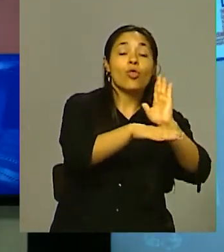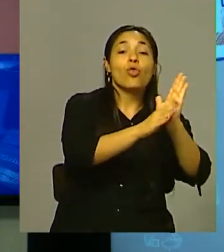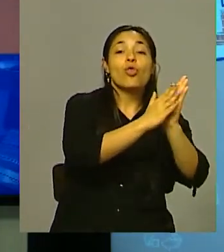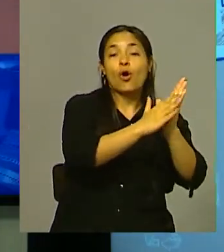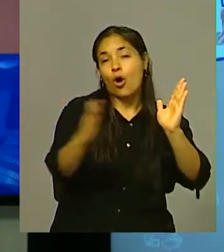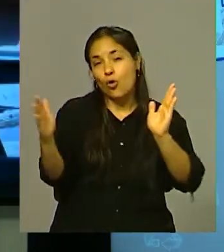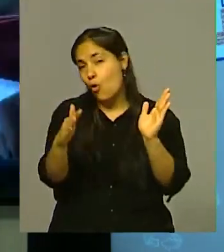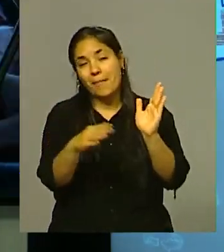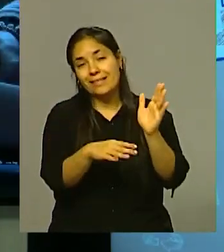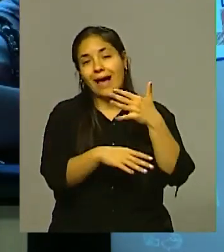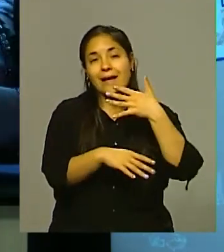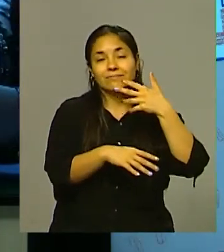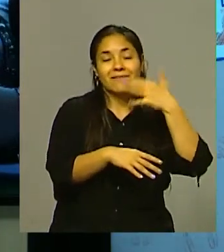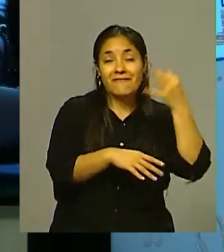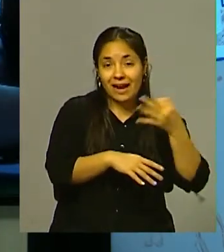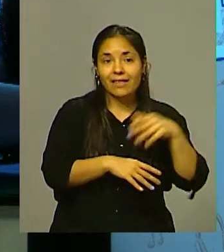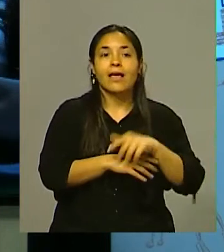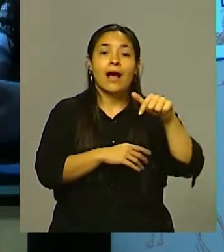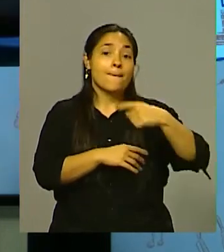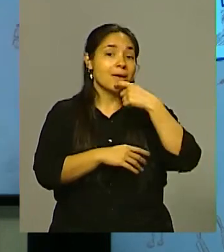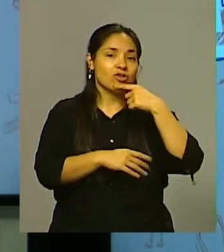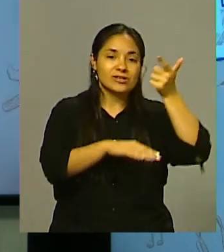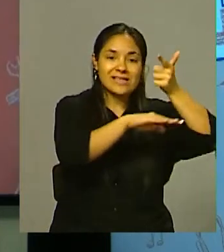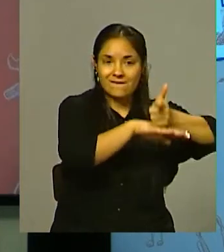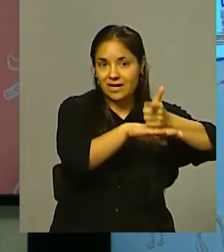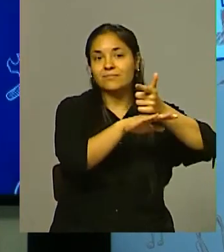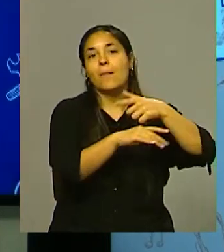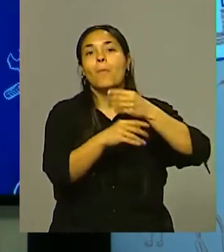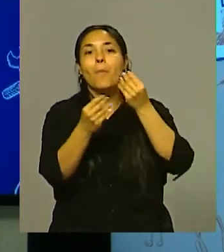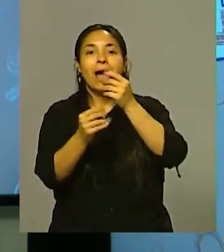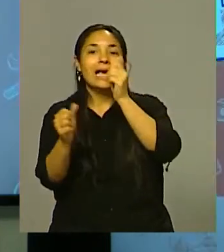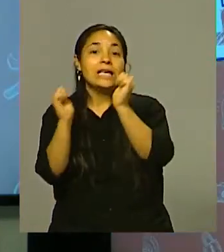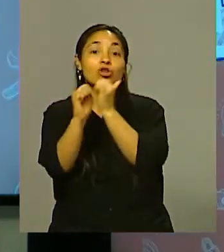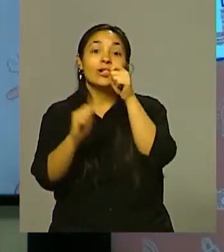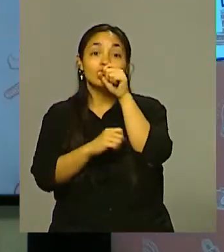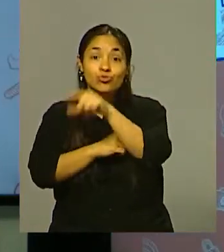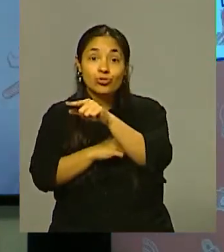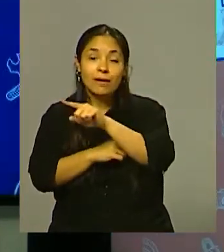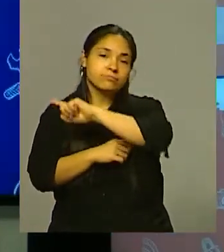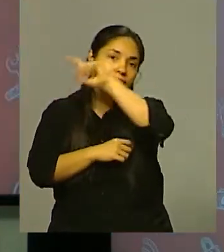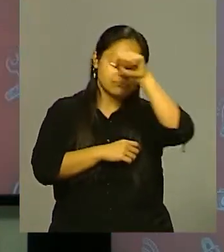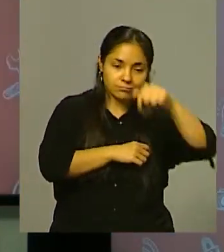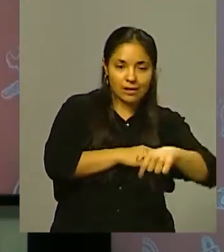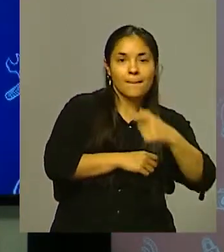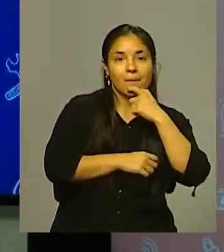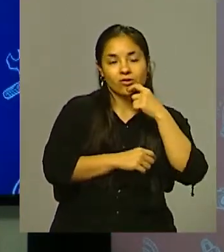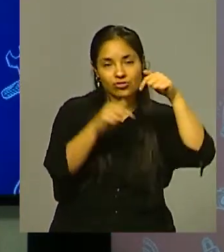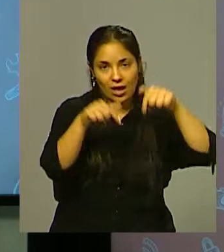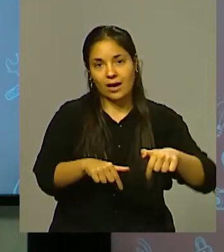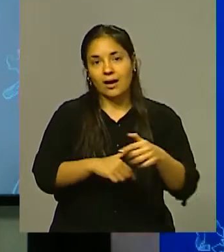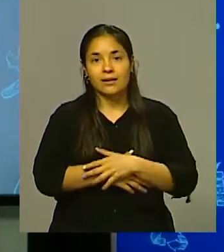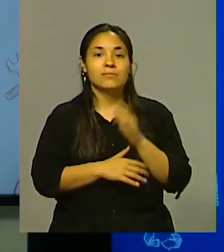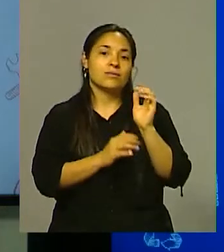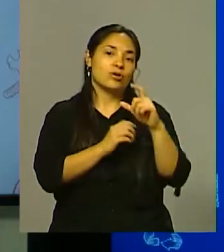está realizando en Mendoza, porque esta historia también tiene parte de su realidad en la provincia de Mendoza, la historia de